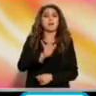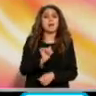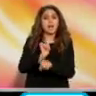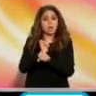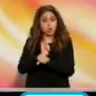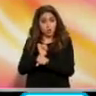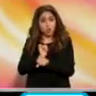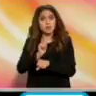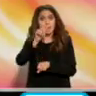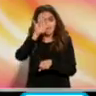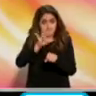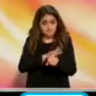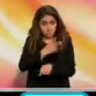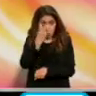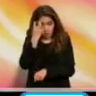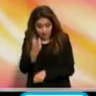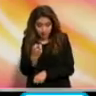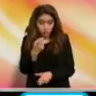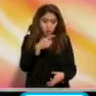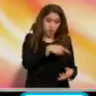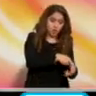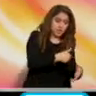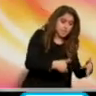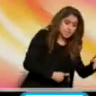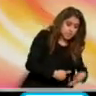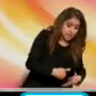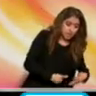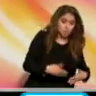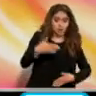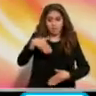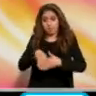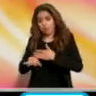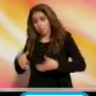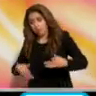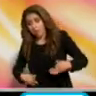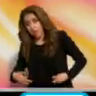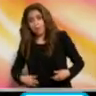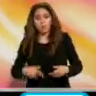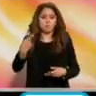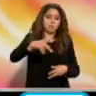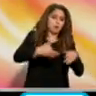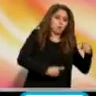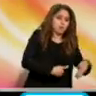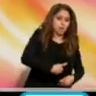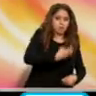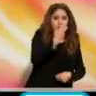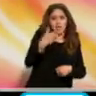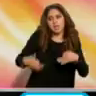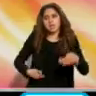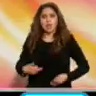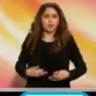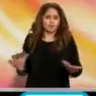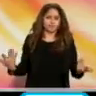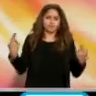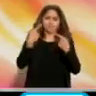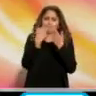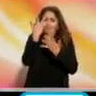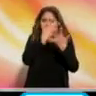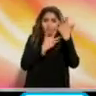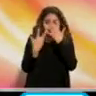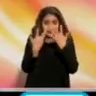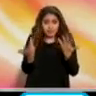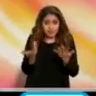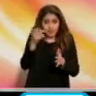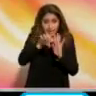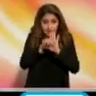es teatro dentro del teatro, pero el teatro es el teatro, entonces tú estás en el teatro, es toda una confusión. Fui a ver muy una obra de divertida. teatro dentro del teatro, Qué pero bien. es